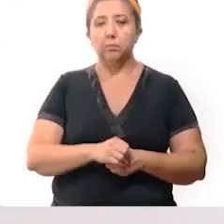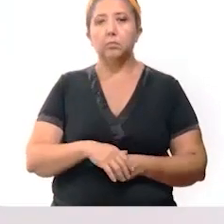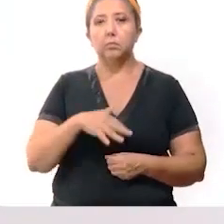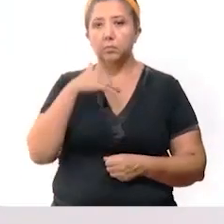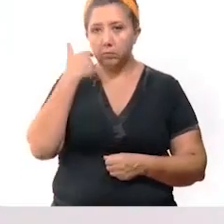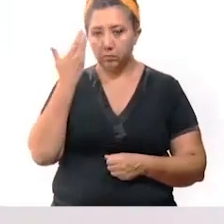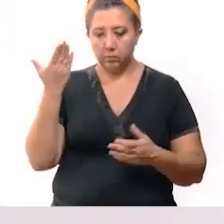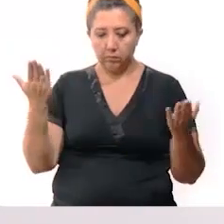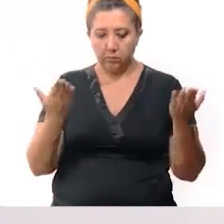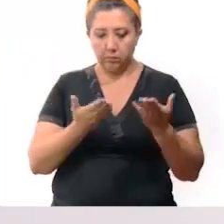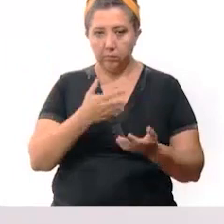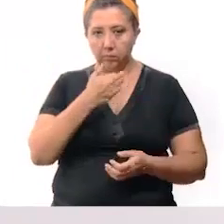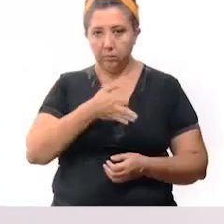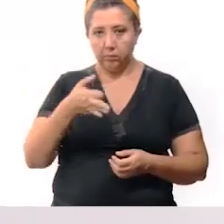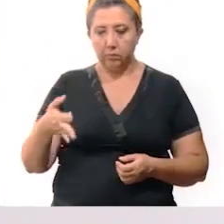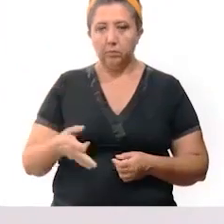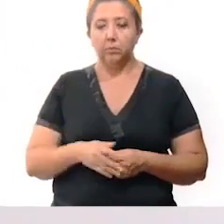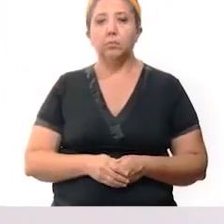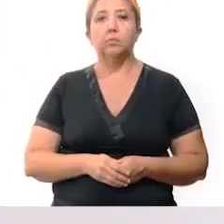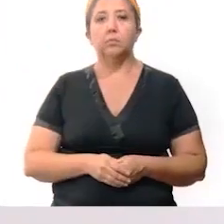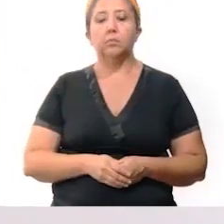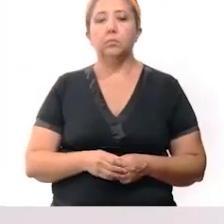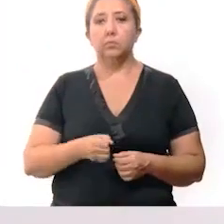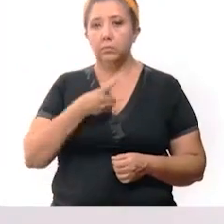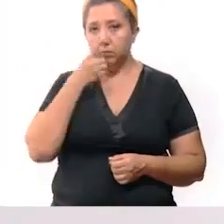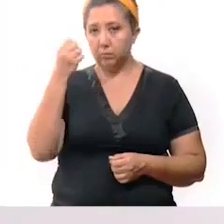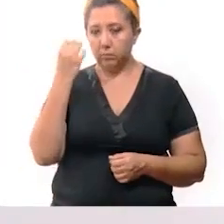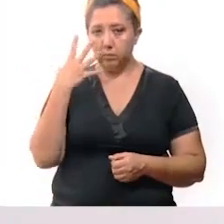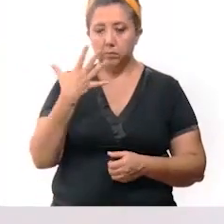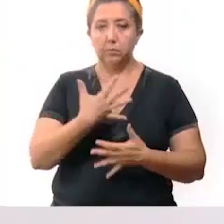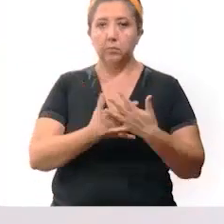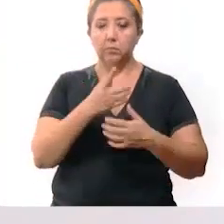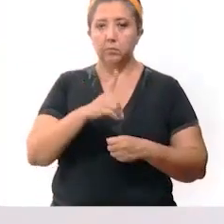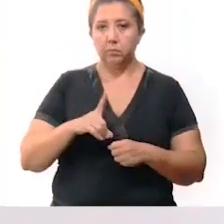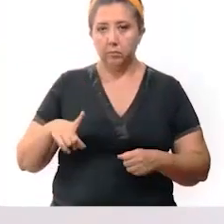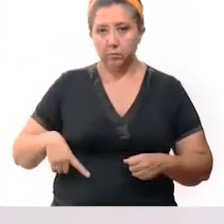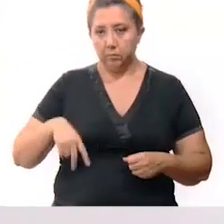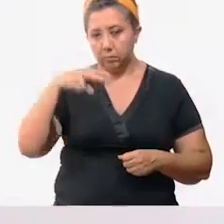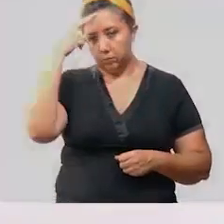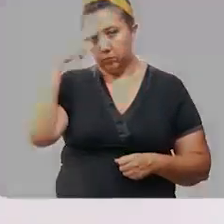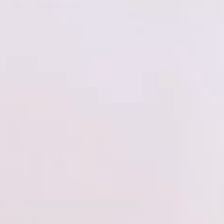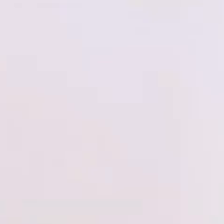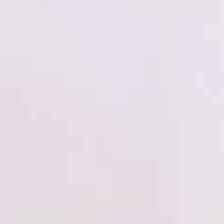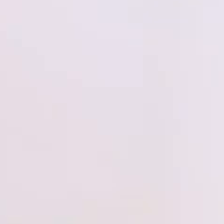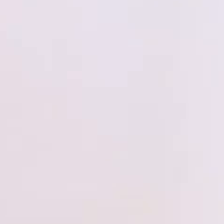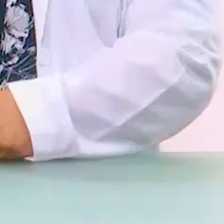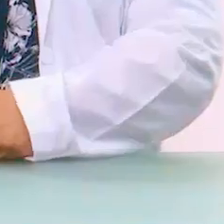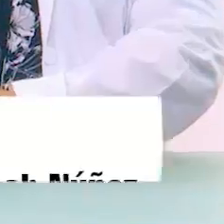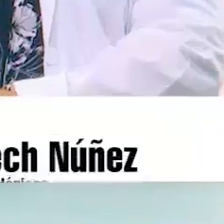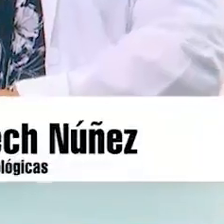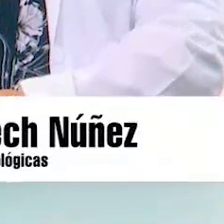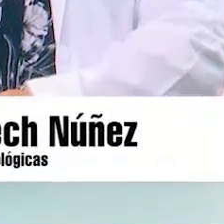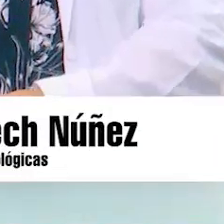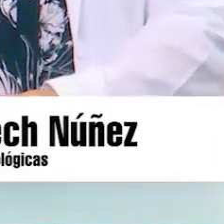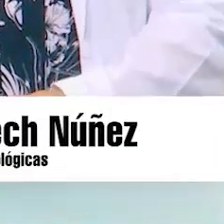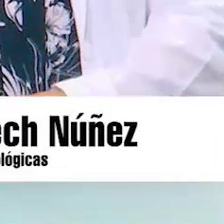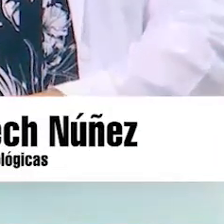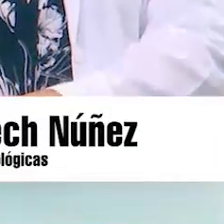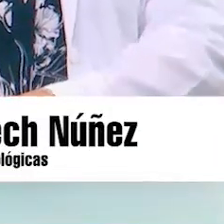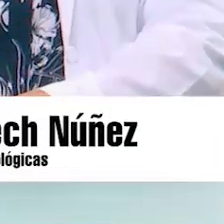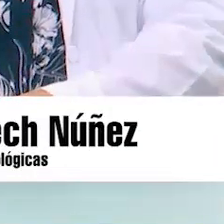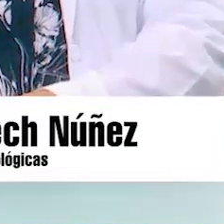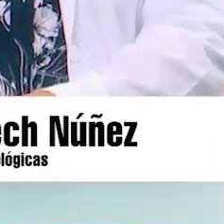días con la finalidad de homologar fechas de presentación con el semáforo quincenal del Gobierno Federal. Ese es todo el reporte, doctor. Gracias,